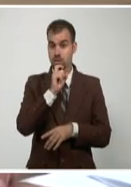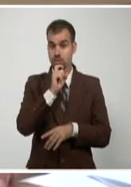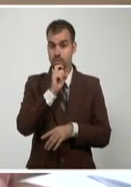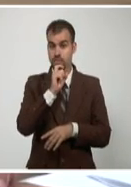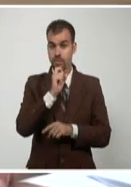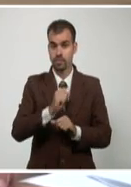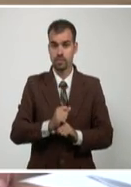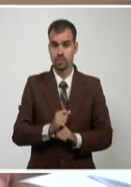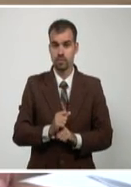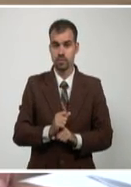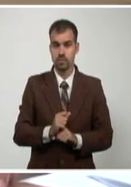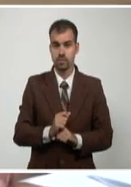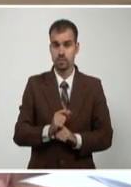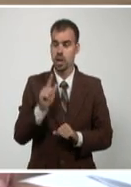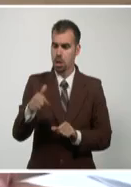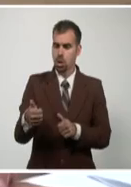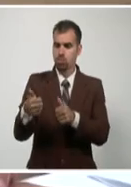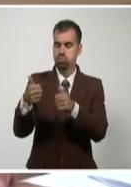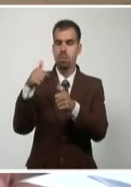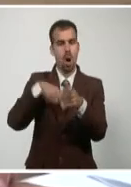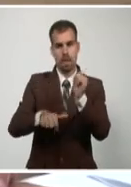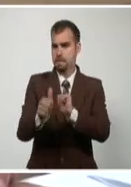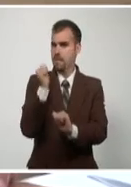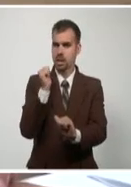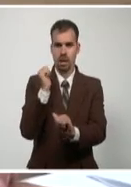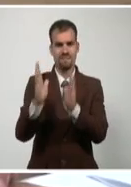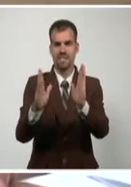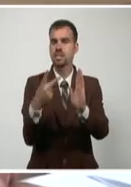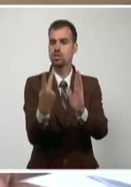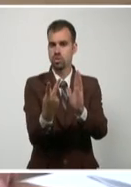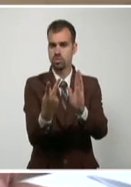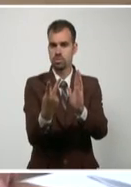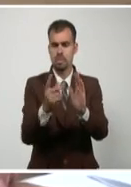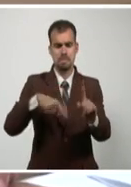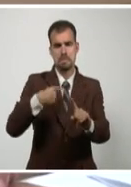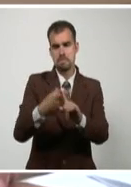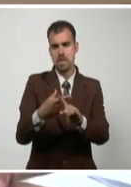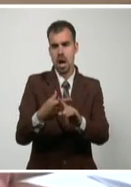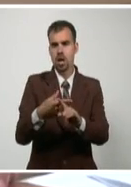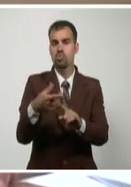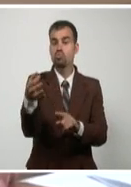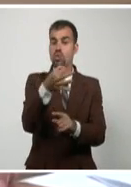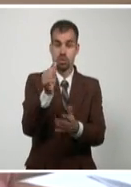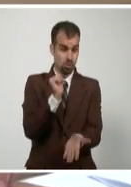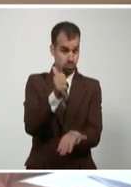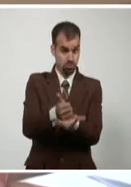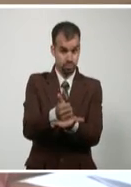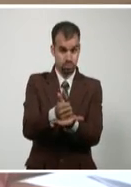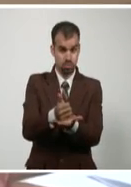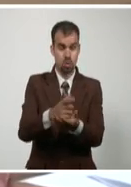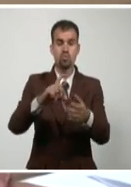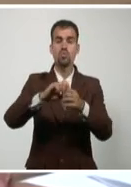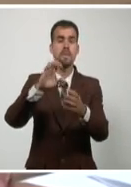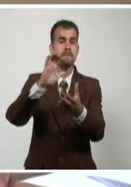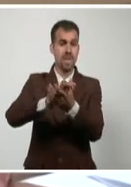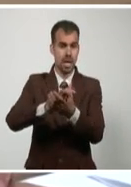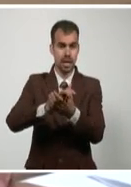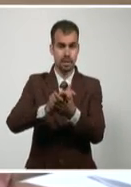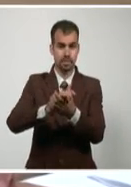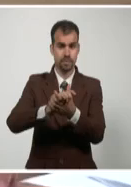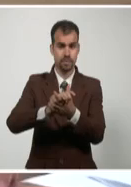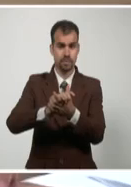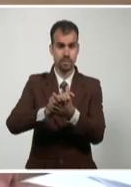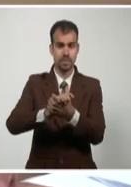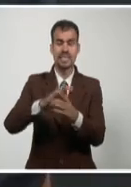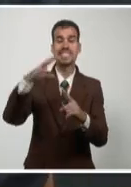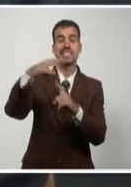se encontraba en nueva normalidad, y mantener los municipios de Artemisa, Guira de Melena y San Cristóbal en la fase